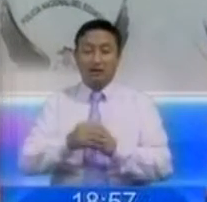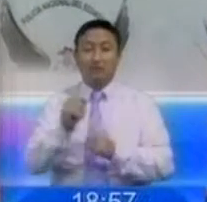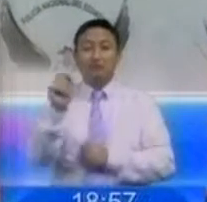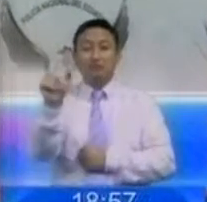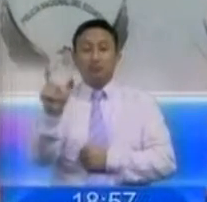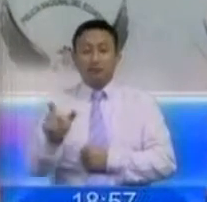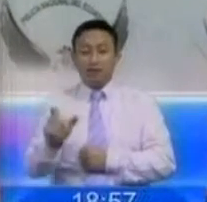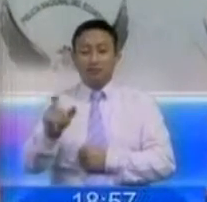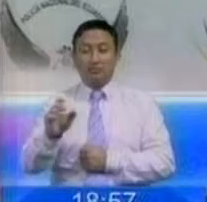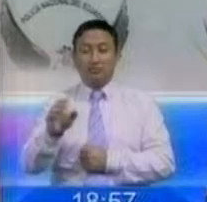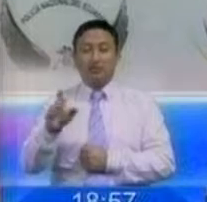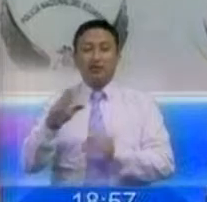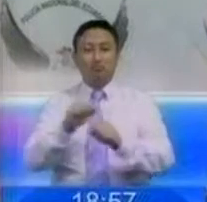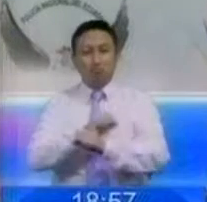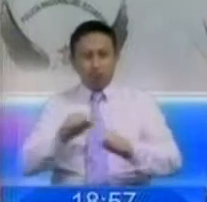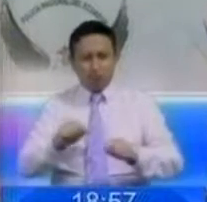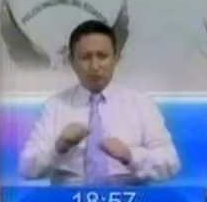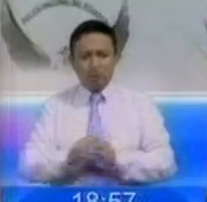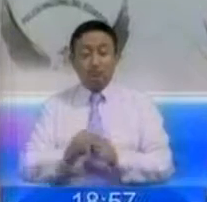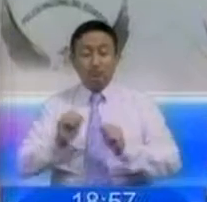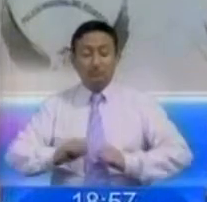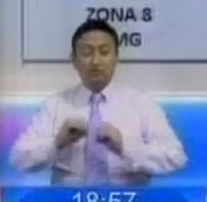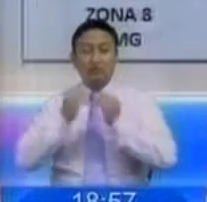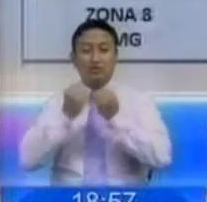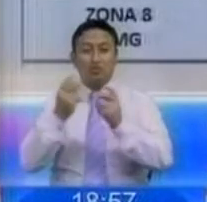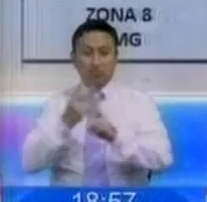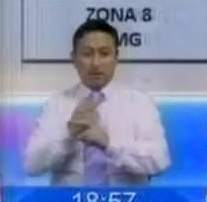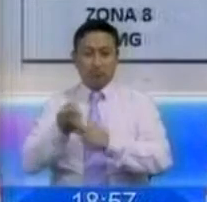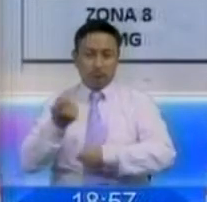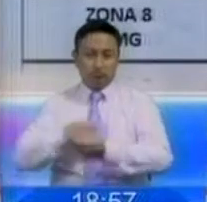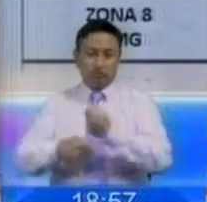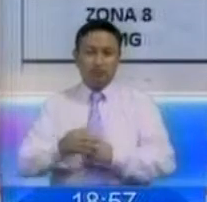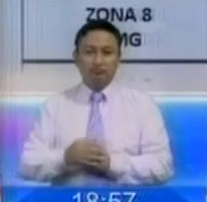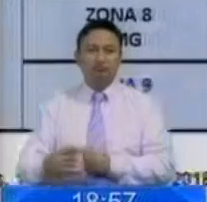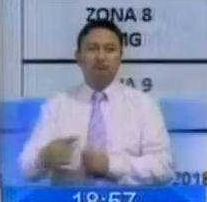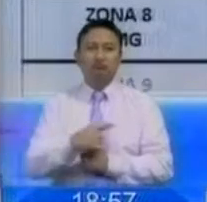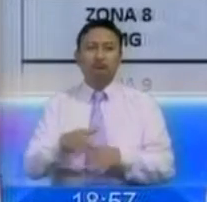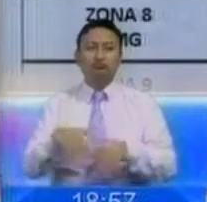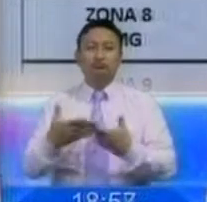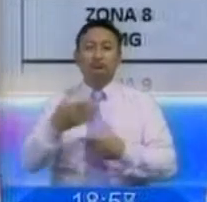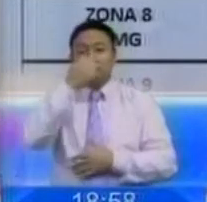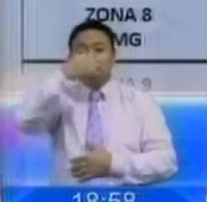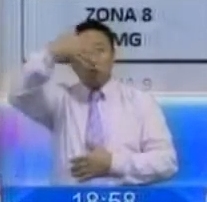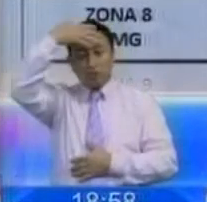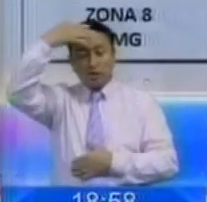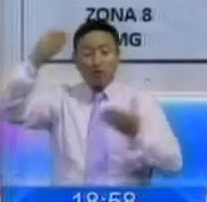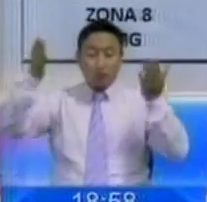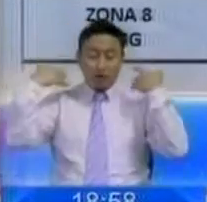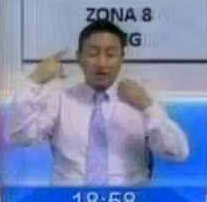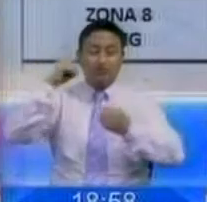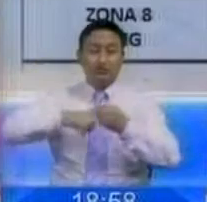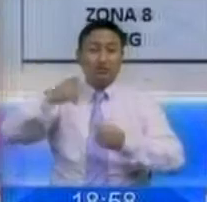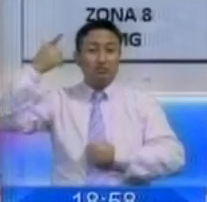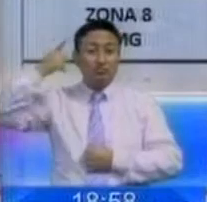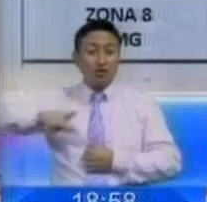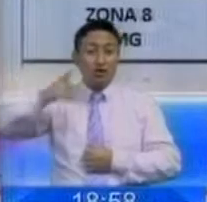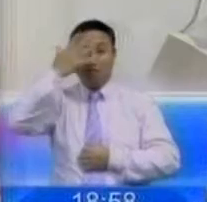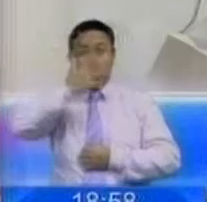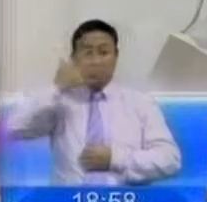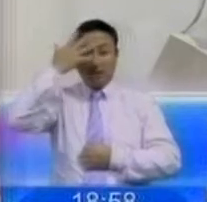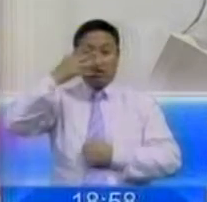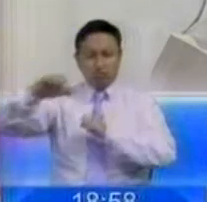y explosivos y delincuencia organizada. El operativo Camaleón se desplegó en Santo Domingo, Guayaquil, Quito, Loja y